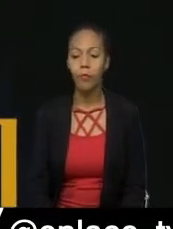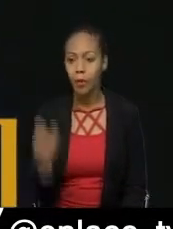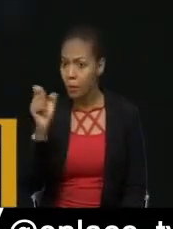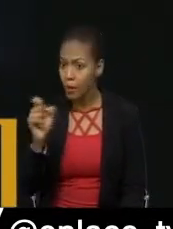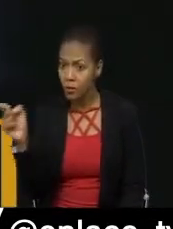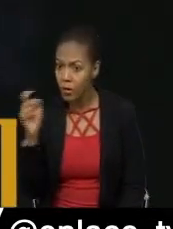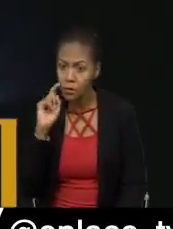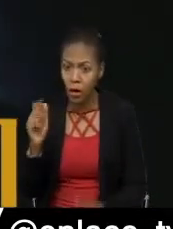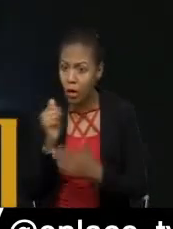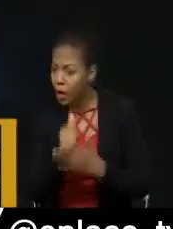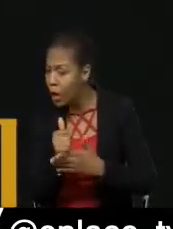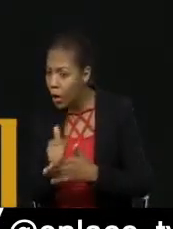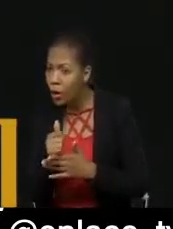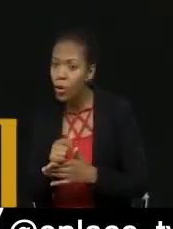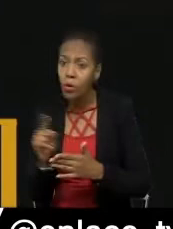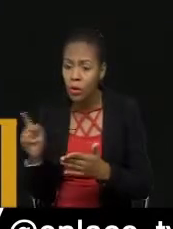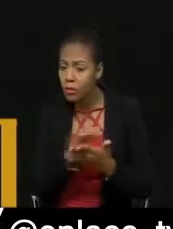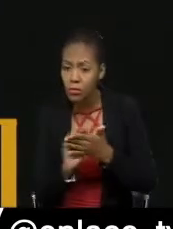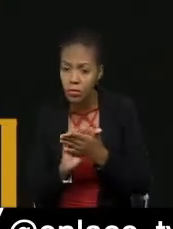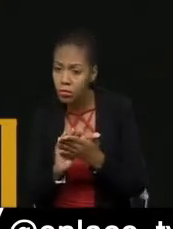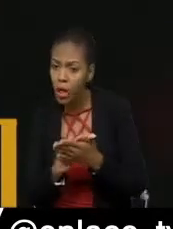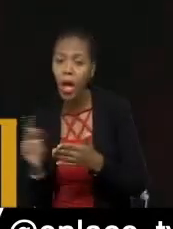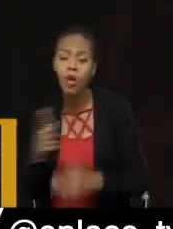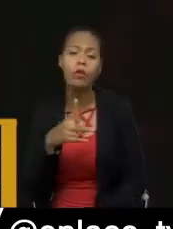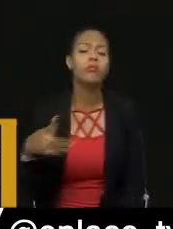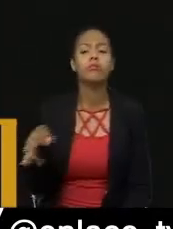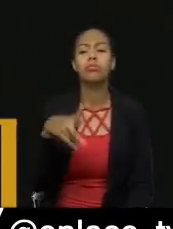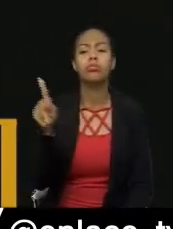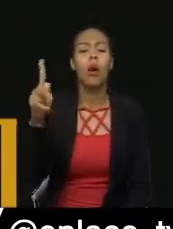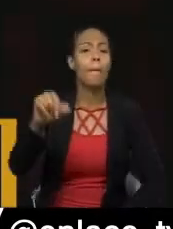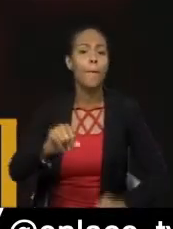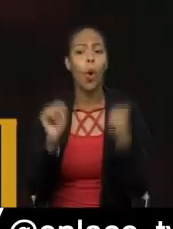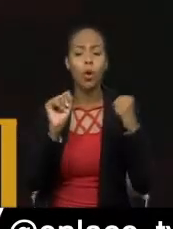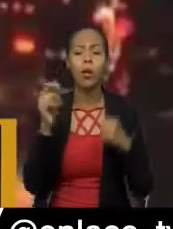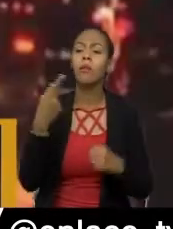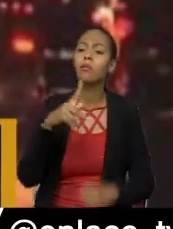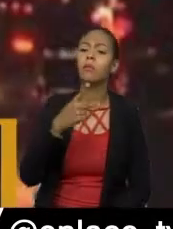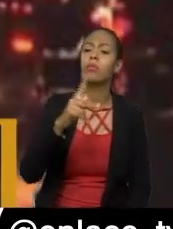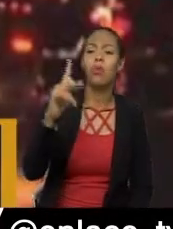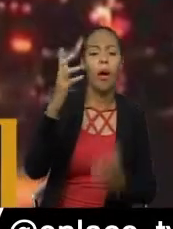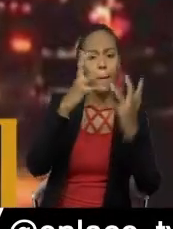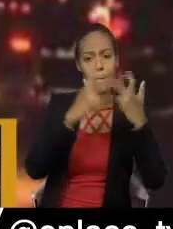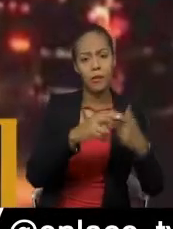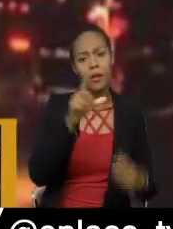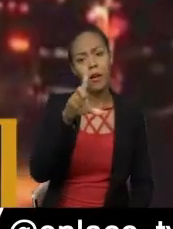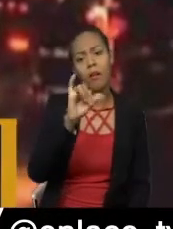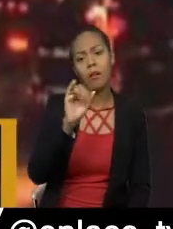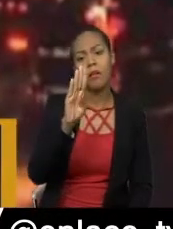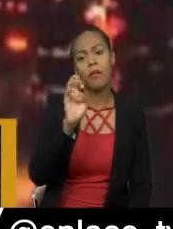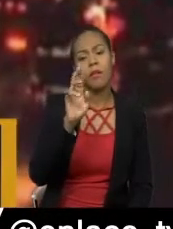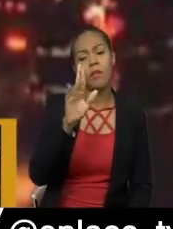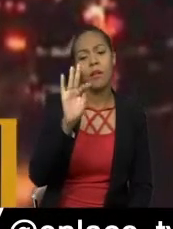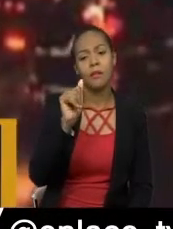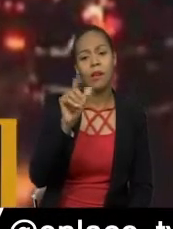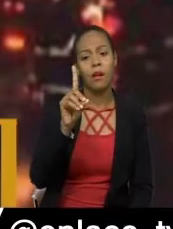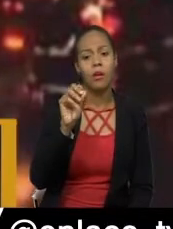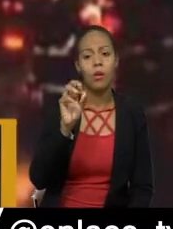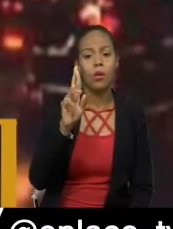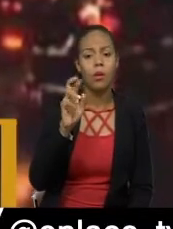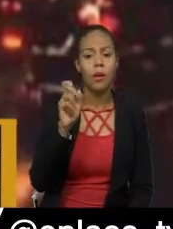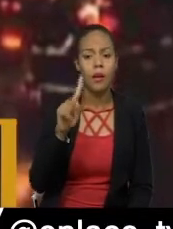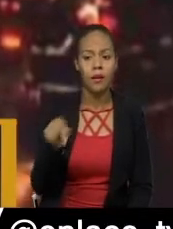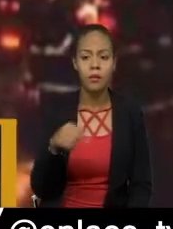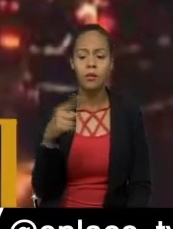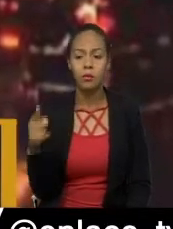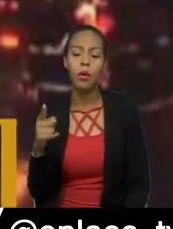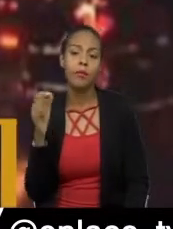para auxiliar a las personas que viajaban hacia Bogotá en el bus afiliado a la empresa Libertadores. 3 muertos y 25 heridos es el saldo que deja hasta